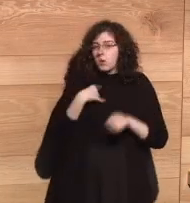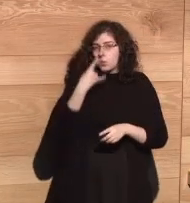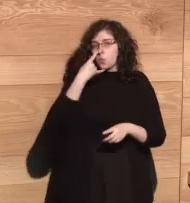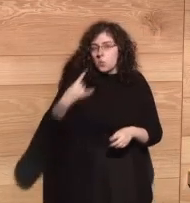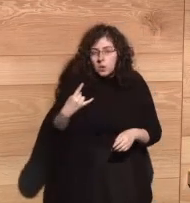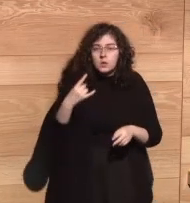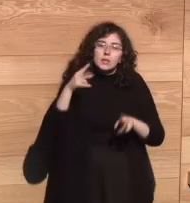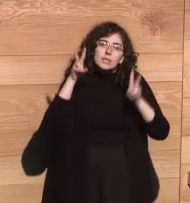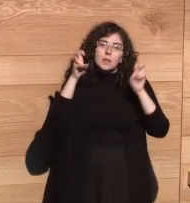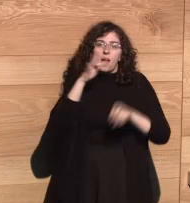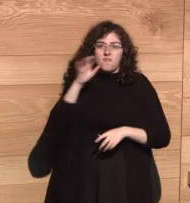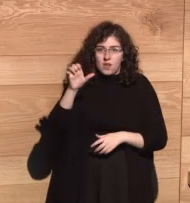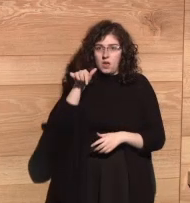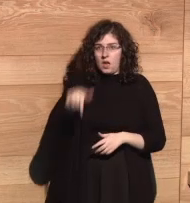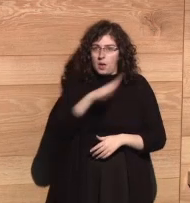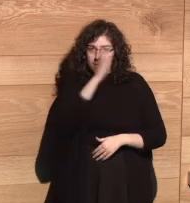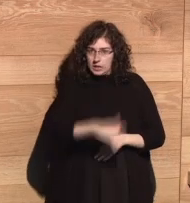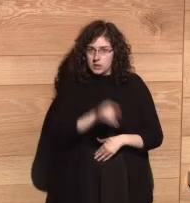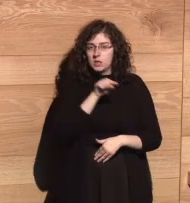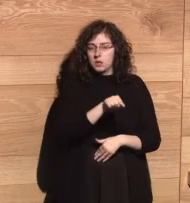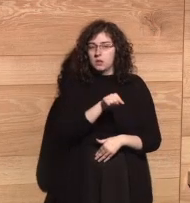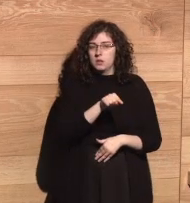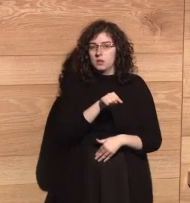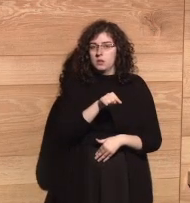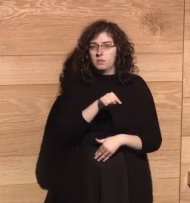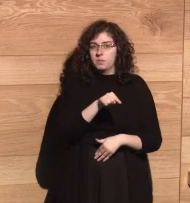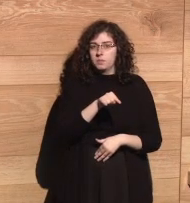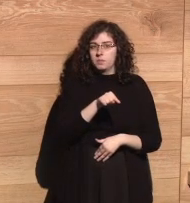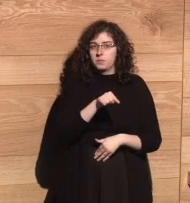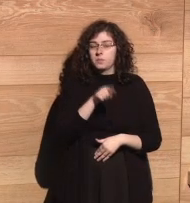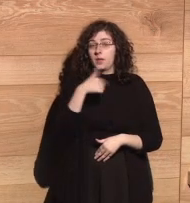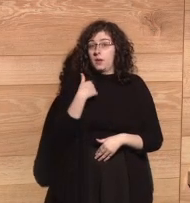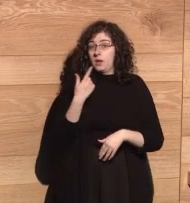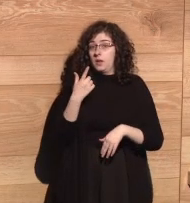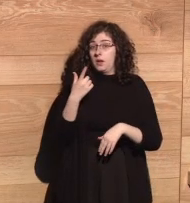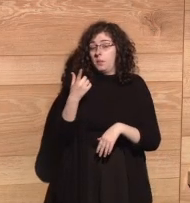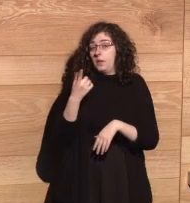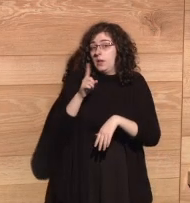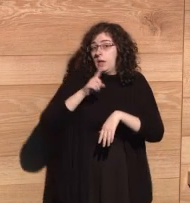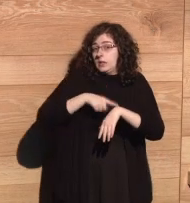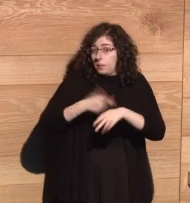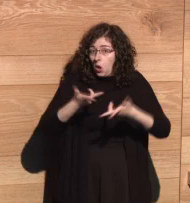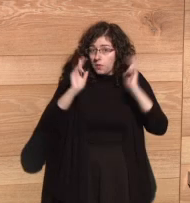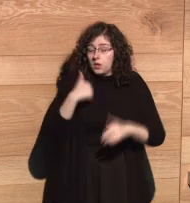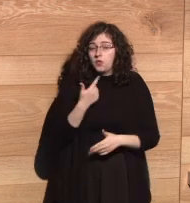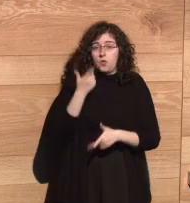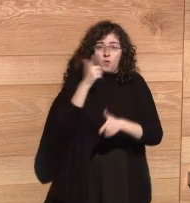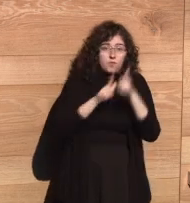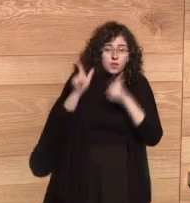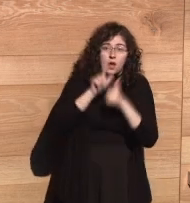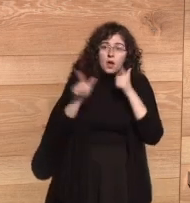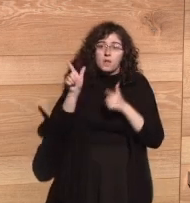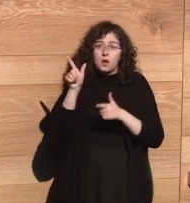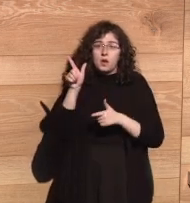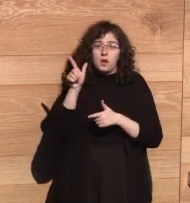la fe en Brasil y México. Y en mis tiempos libres viajaba